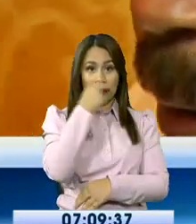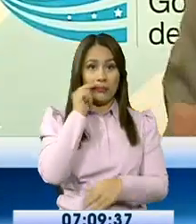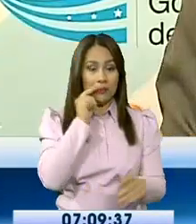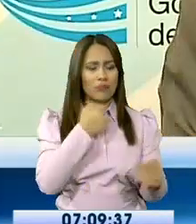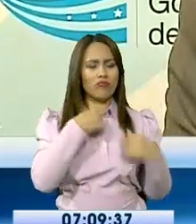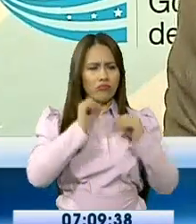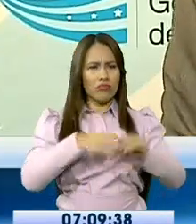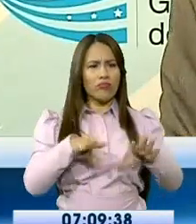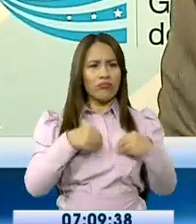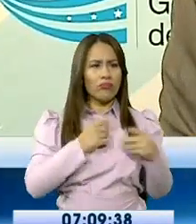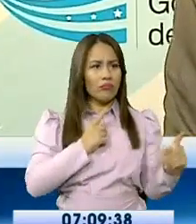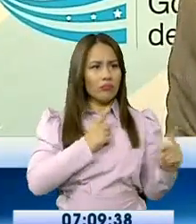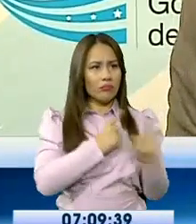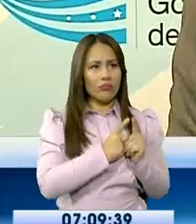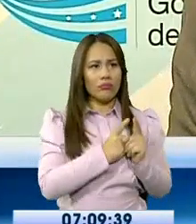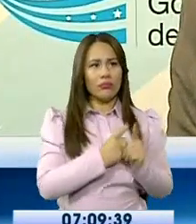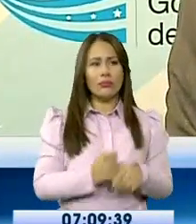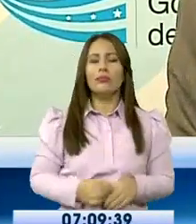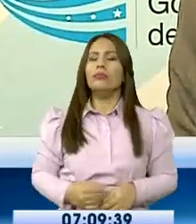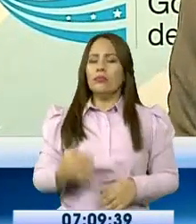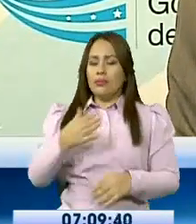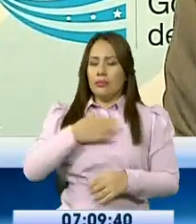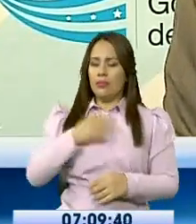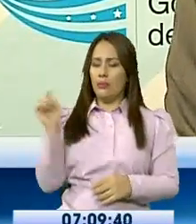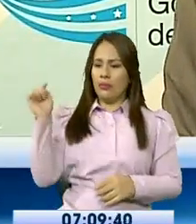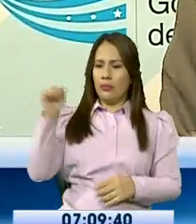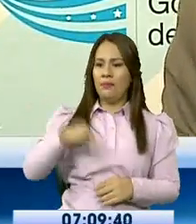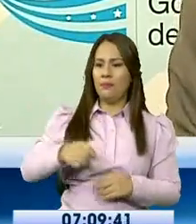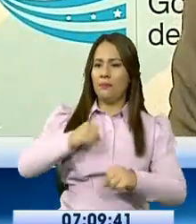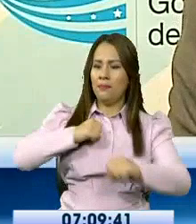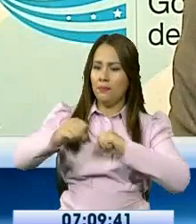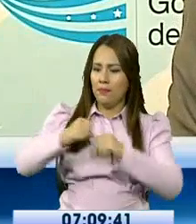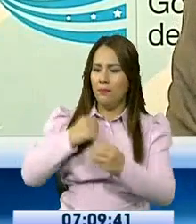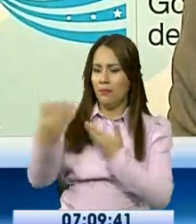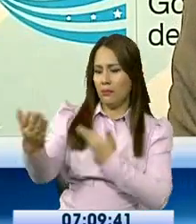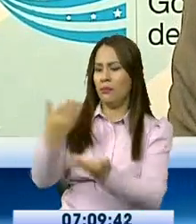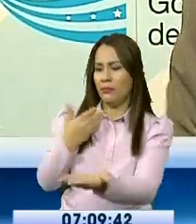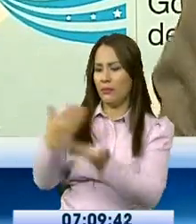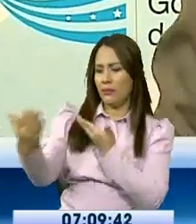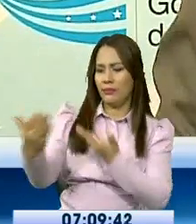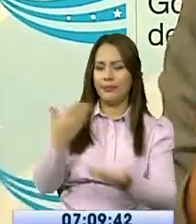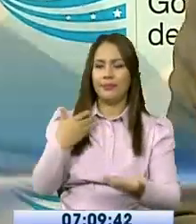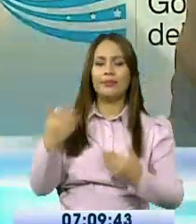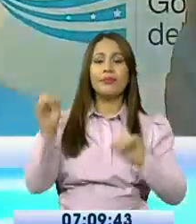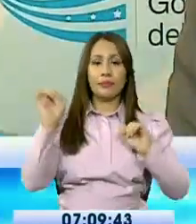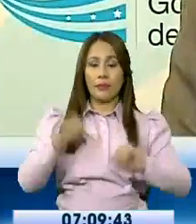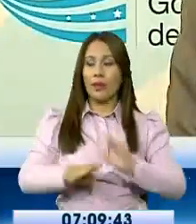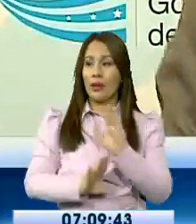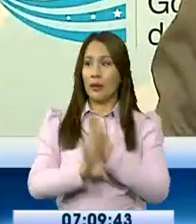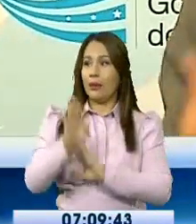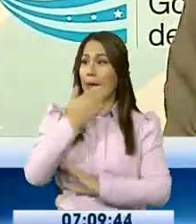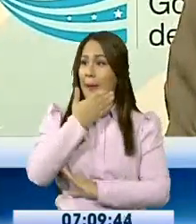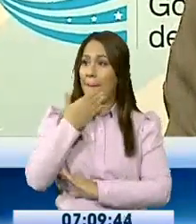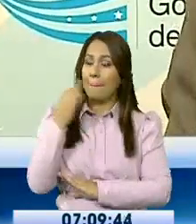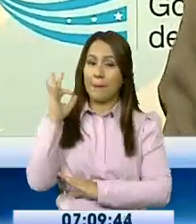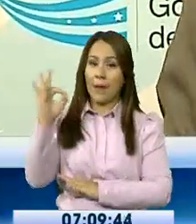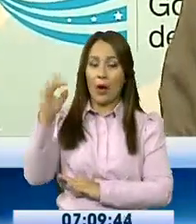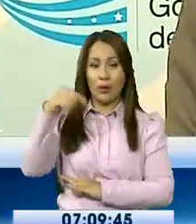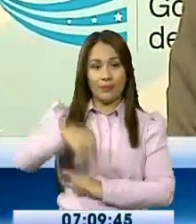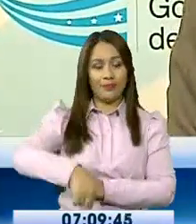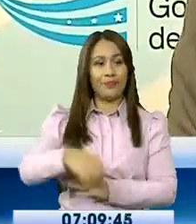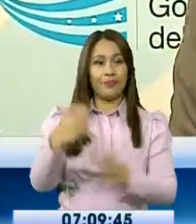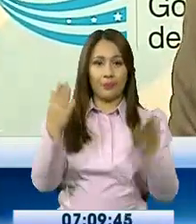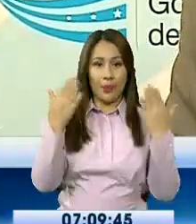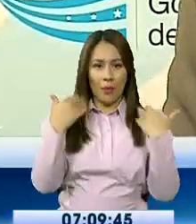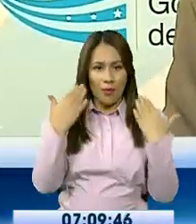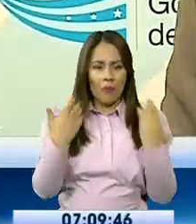La intención es reunirnos con todos. Si el señor alcalde, obviamente, quiere lo mejor para su ciudad, para nuestra ciudad. Bienvenido